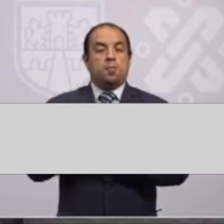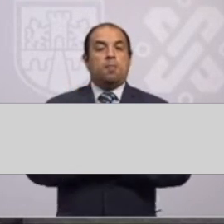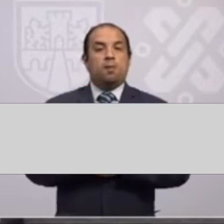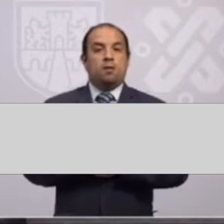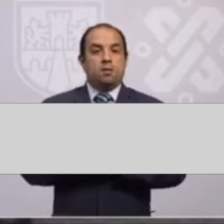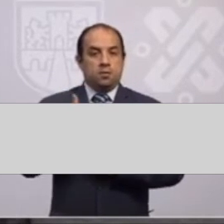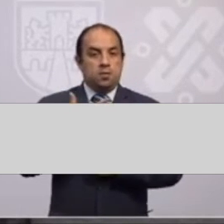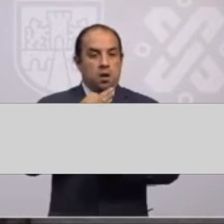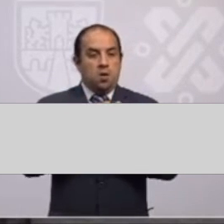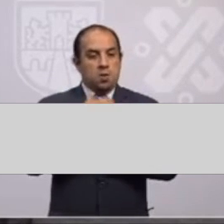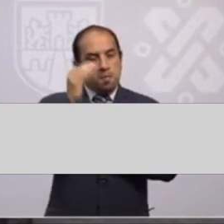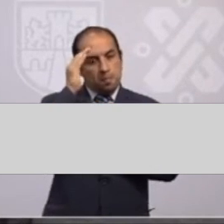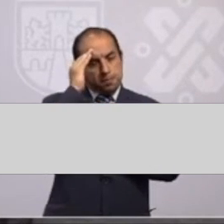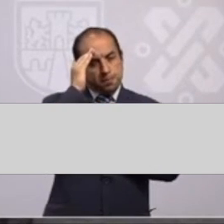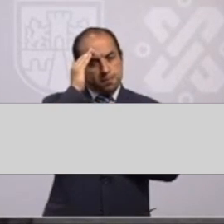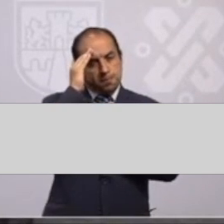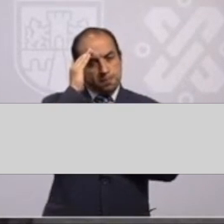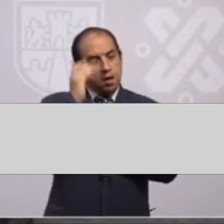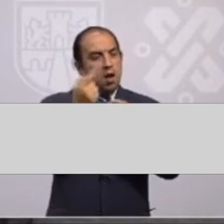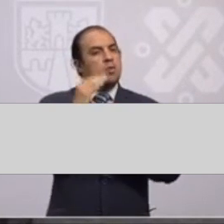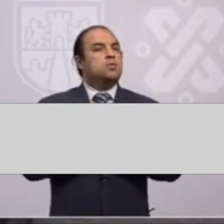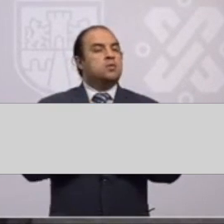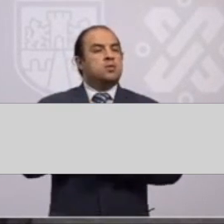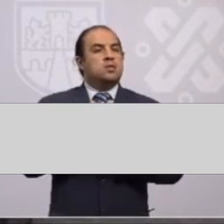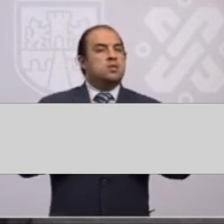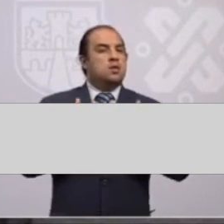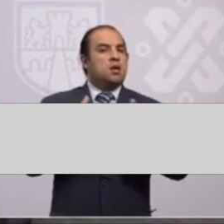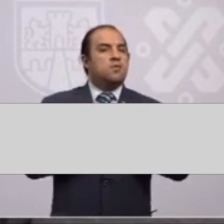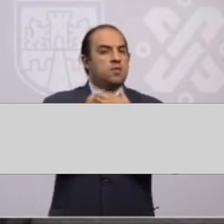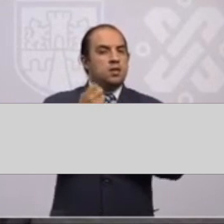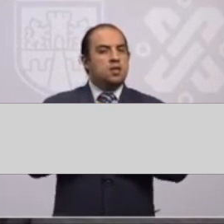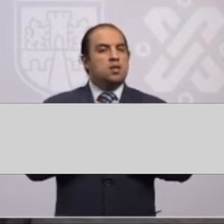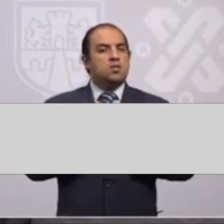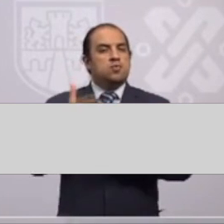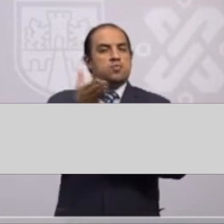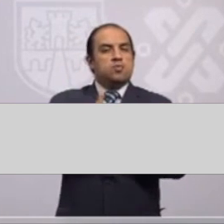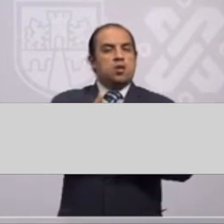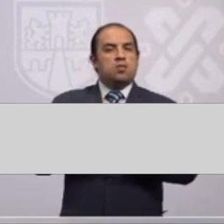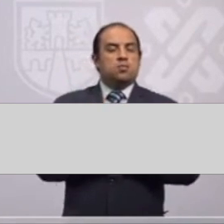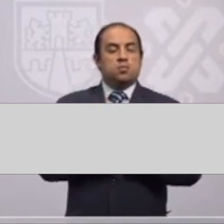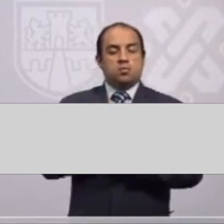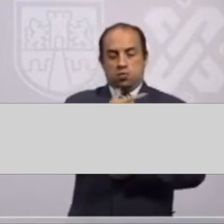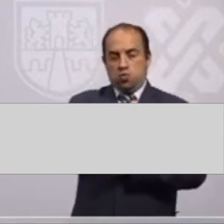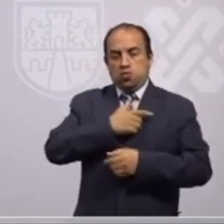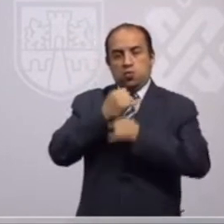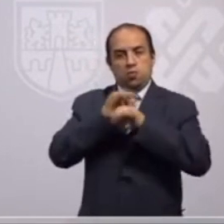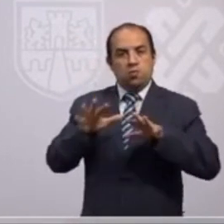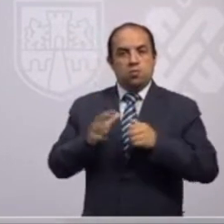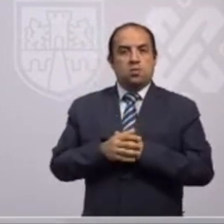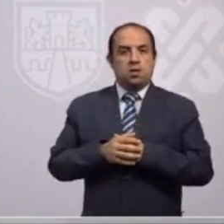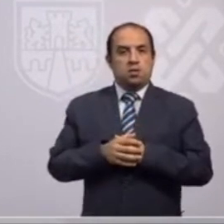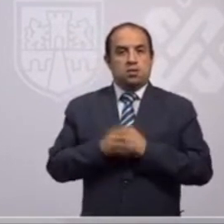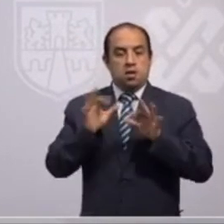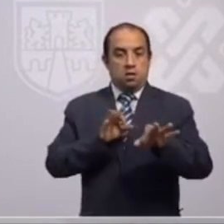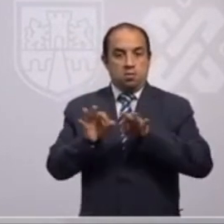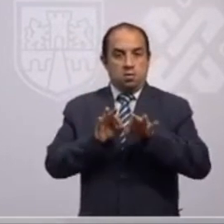52%, no obstante aseguró que de continuar la tendencia de hospitalizaciones al principio de enero se podrían alcanzar los niveles que se tuvieron en el mes